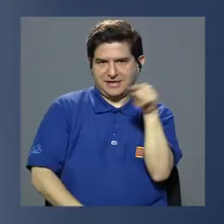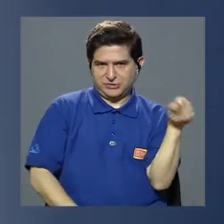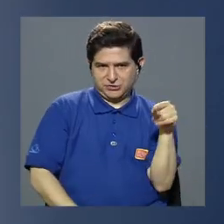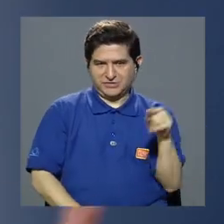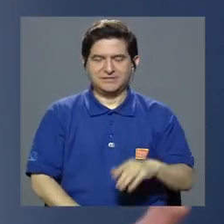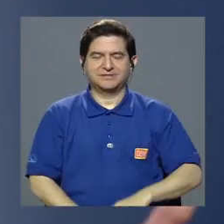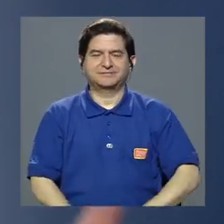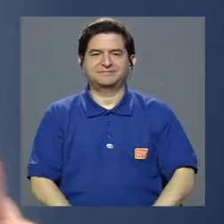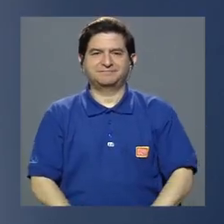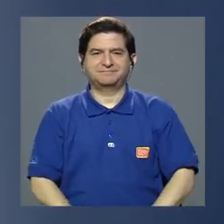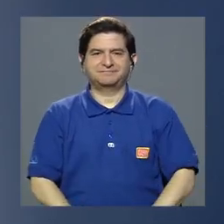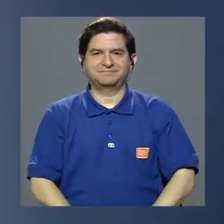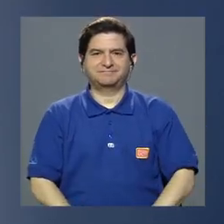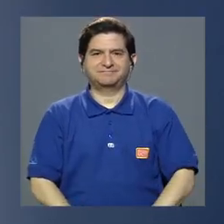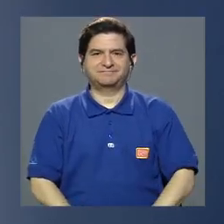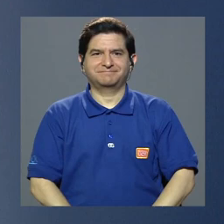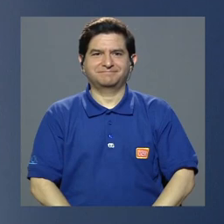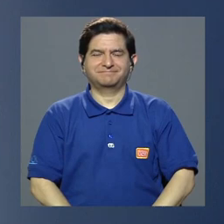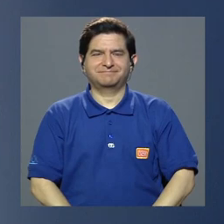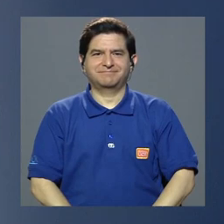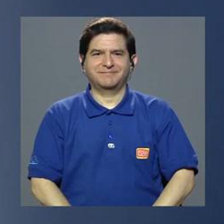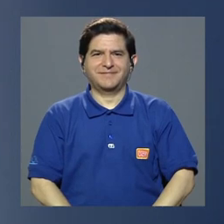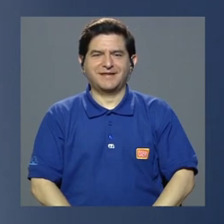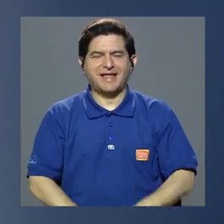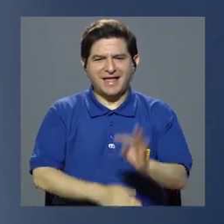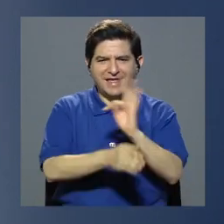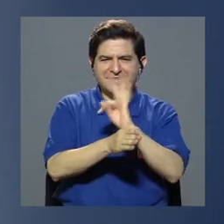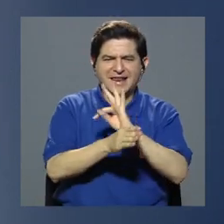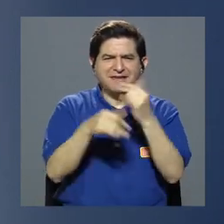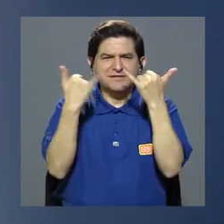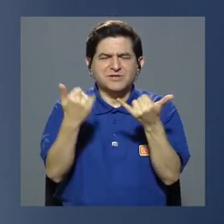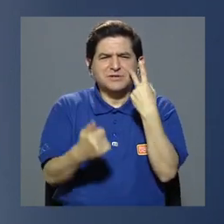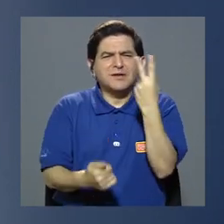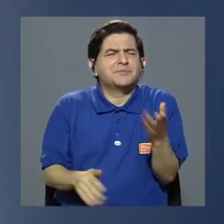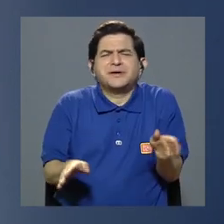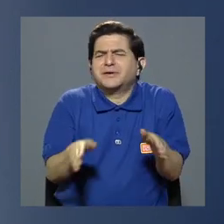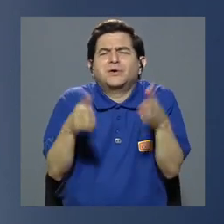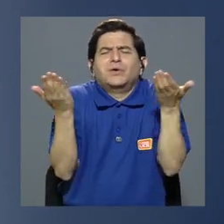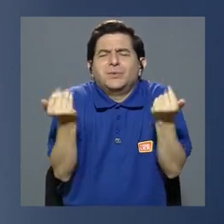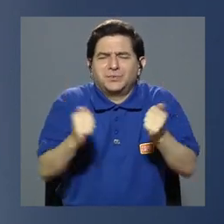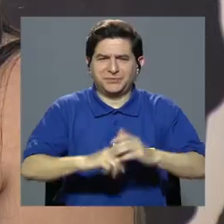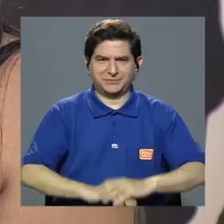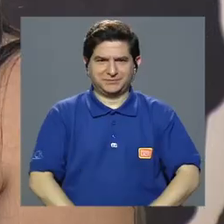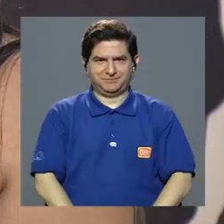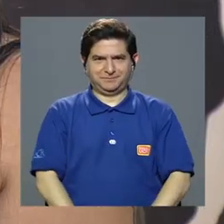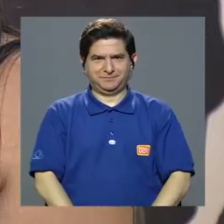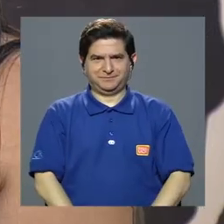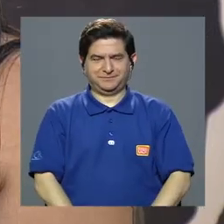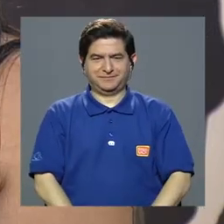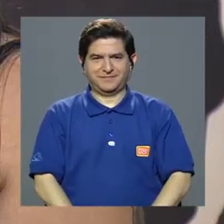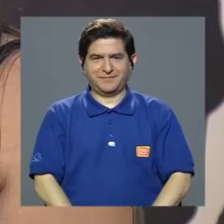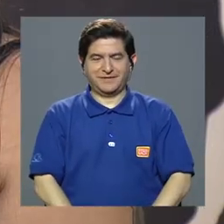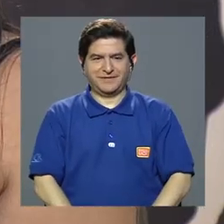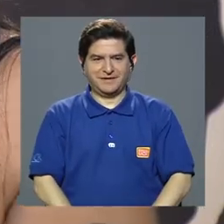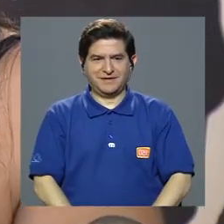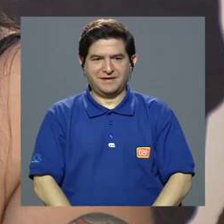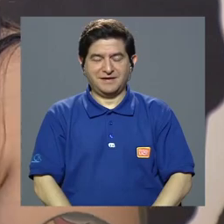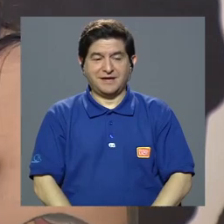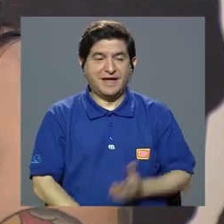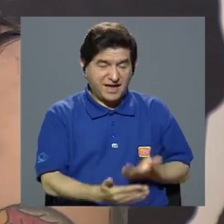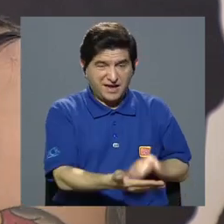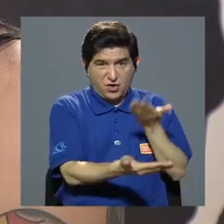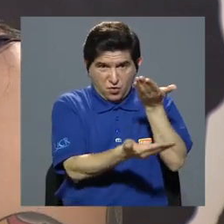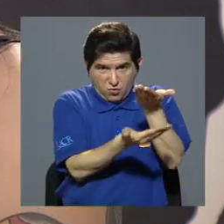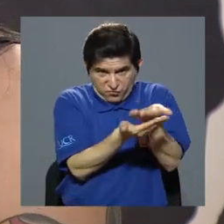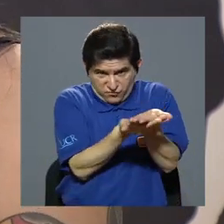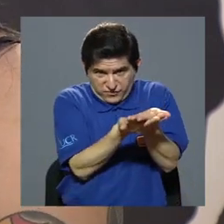z como uno de la televisión actual bueno en en términos de lo que se